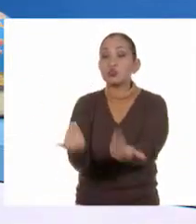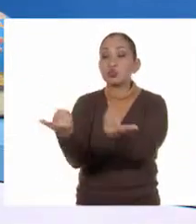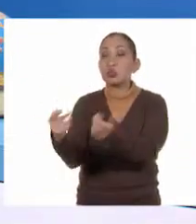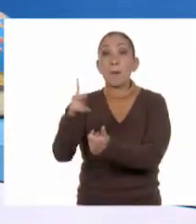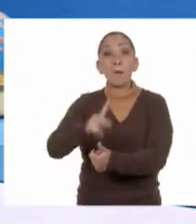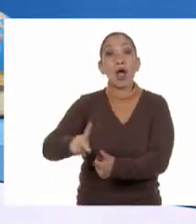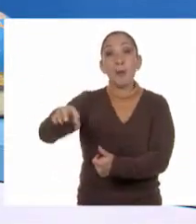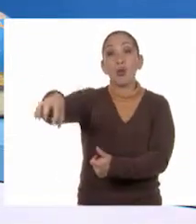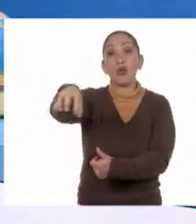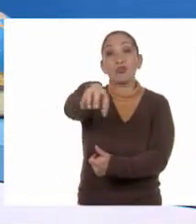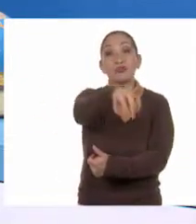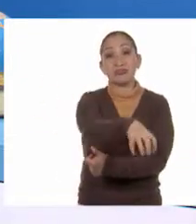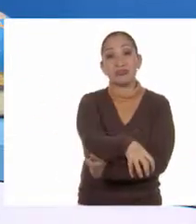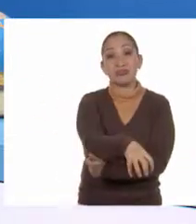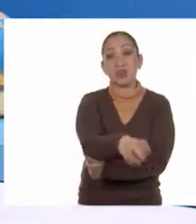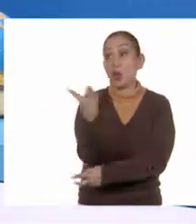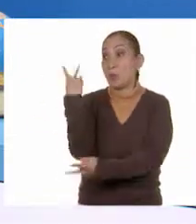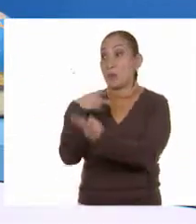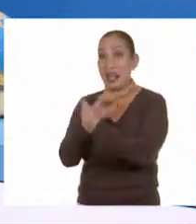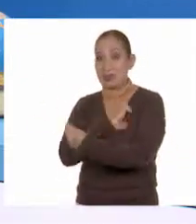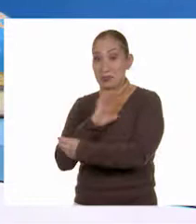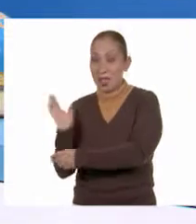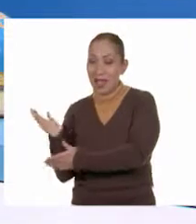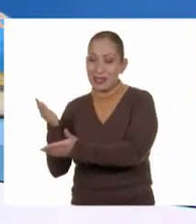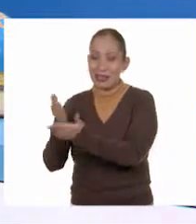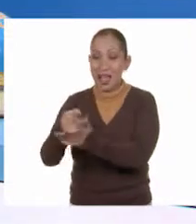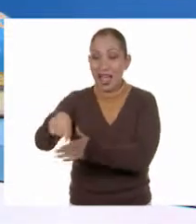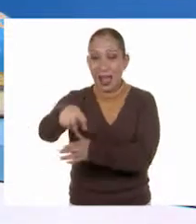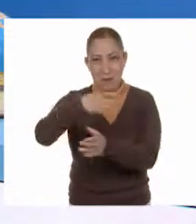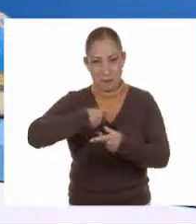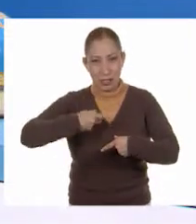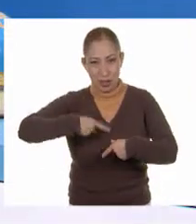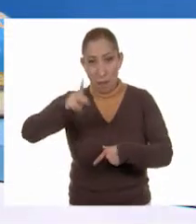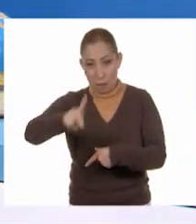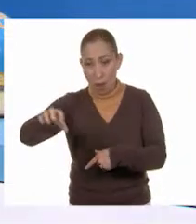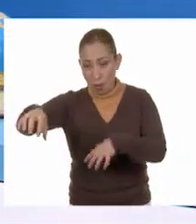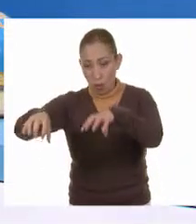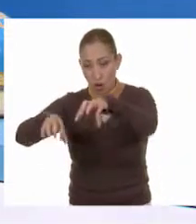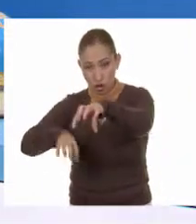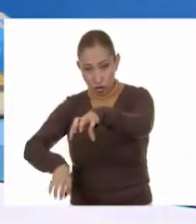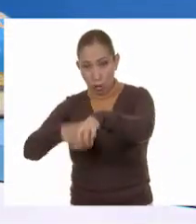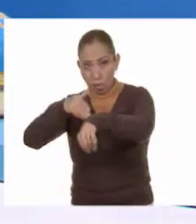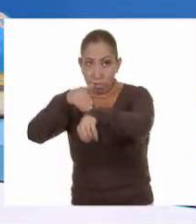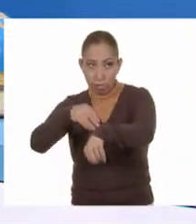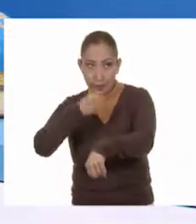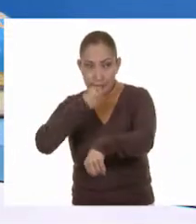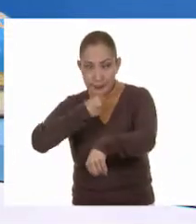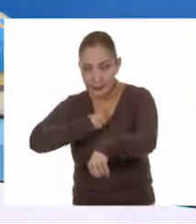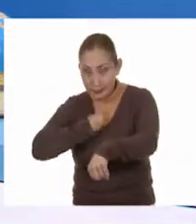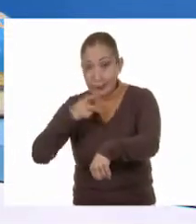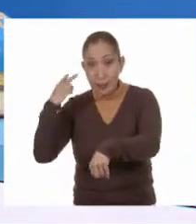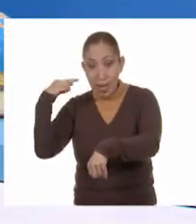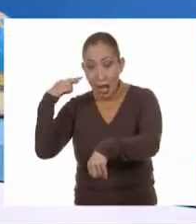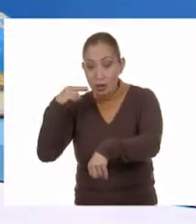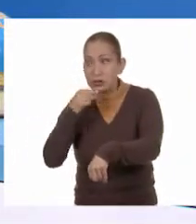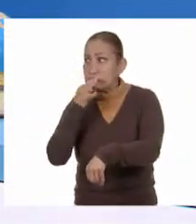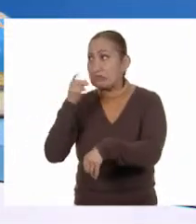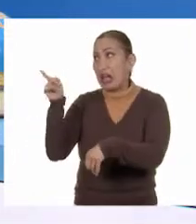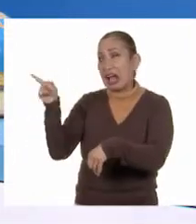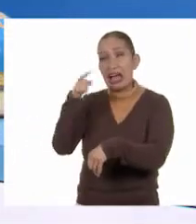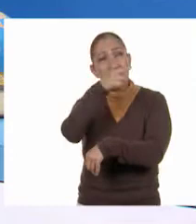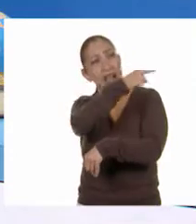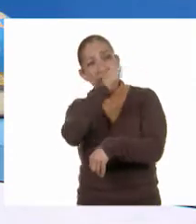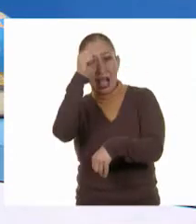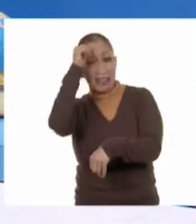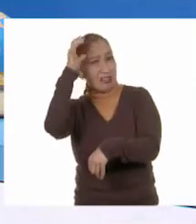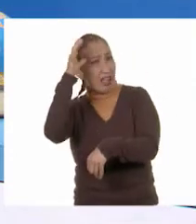militar. Cuando arriban los españoles, los pobladores sometidos por los mexicas de la costa veracruzana dan a conocer a Hernán Cortés